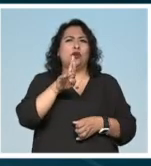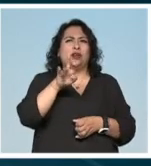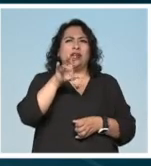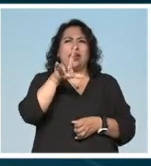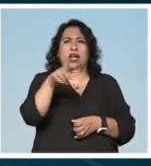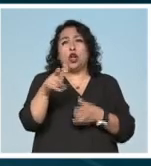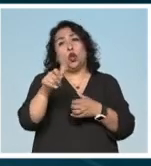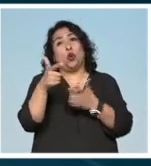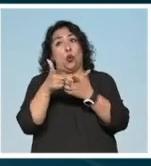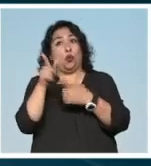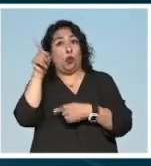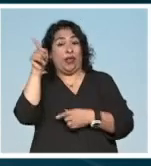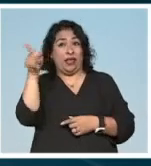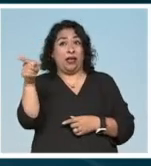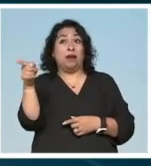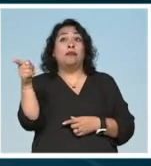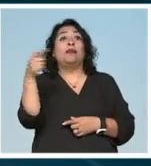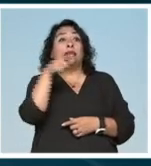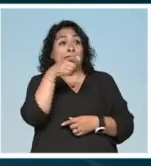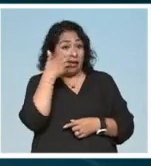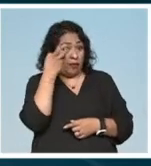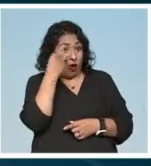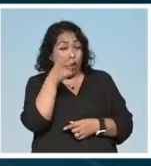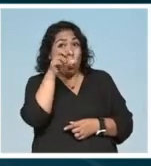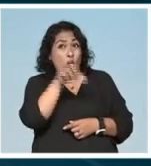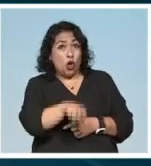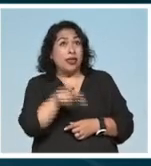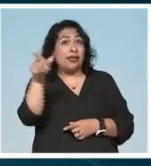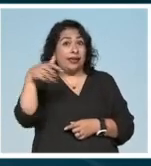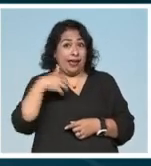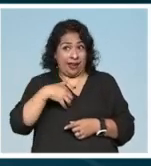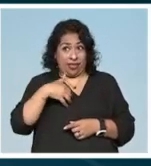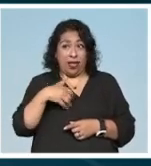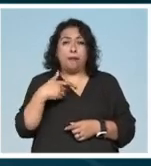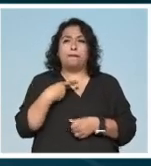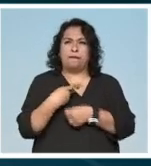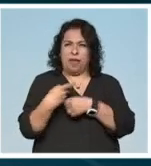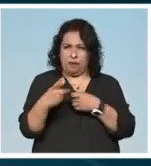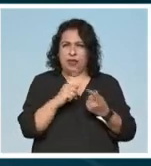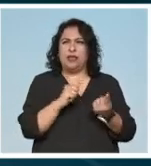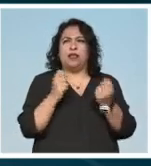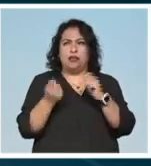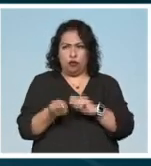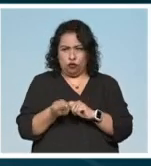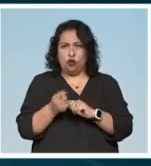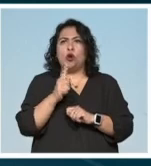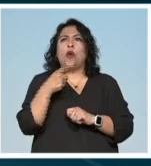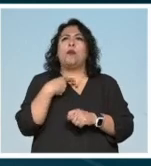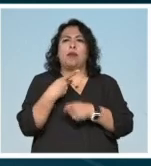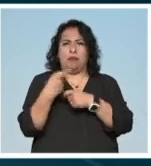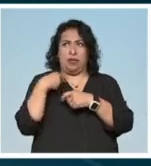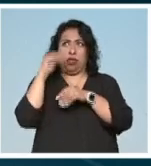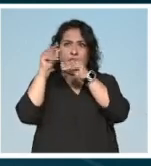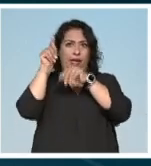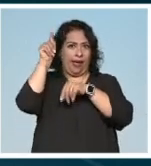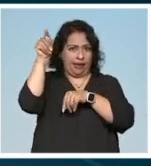una compañía de allá me dijo, eso es lo que queremos decir hoy día en Canadá. Entonces me invitaron a traducirla, luego me invitaron a montarla